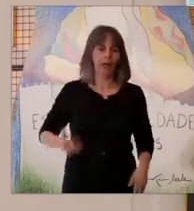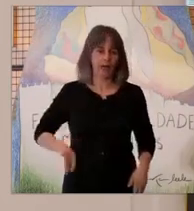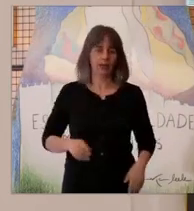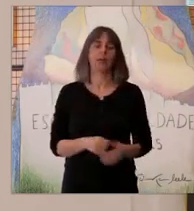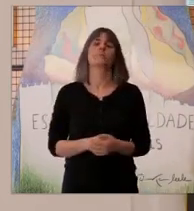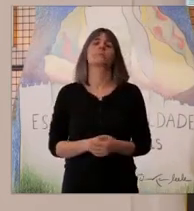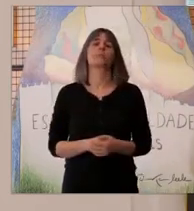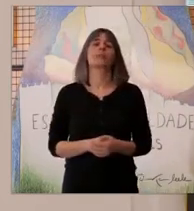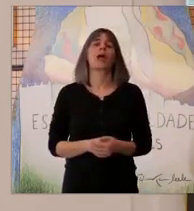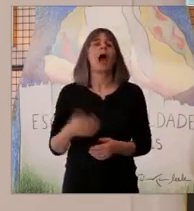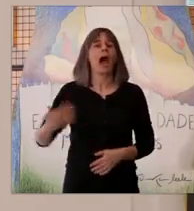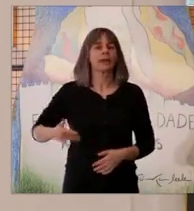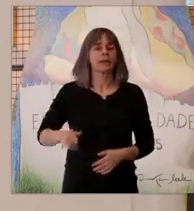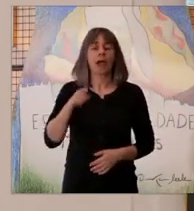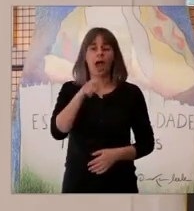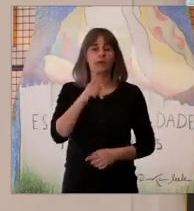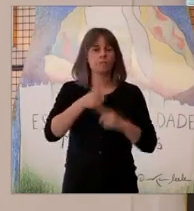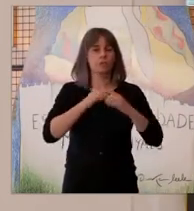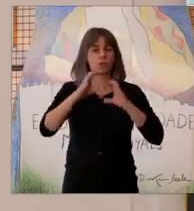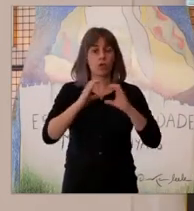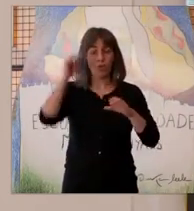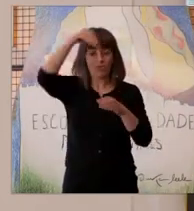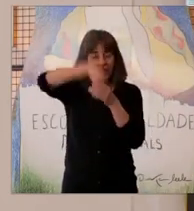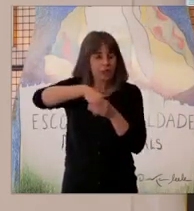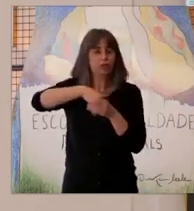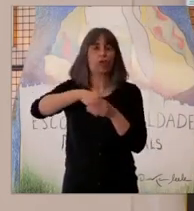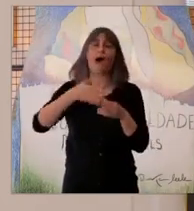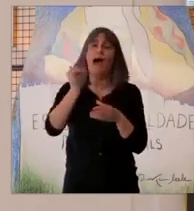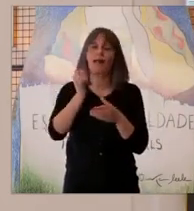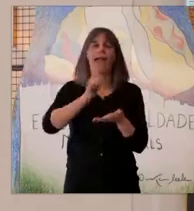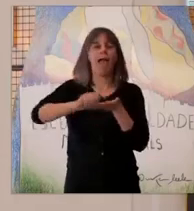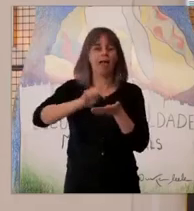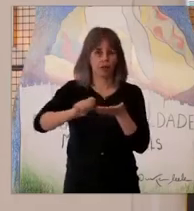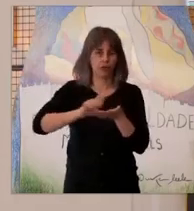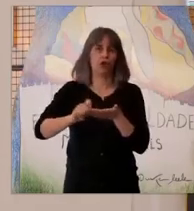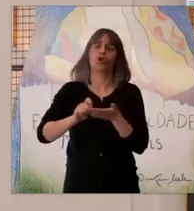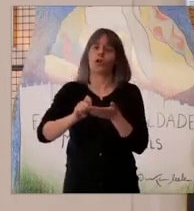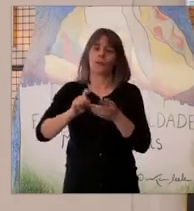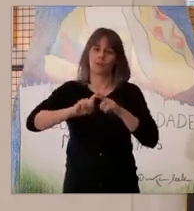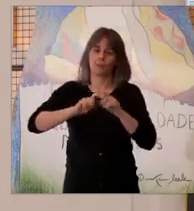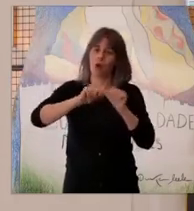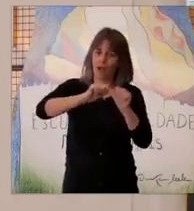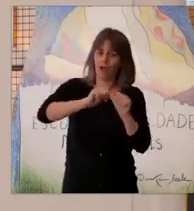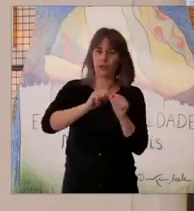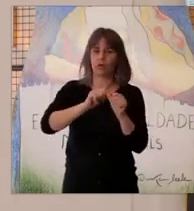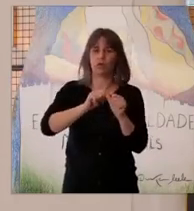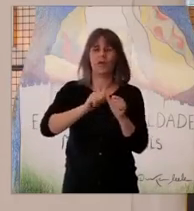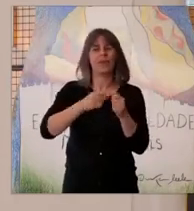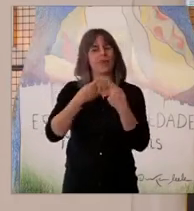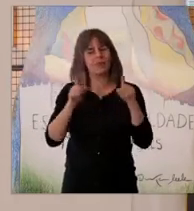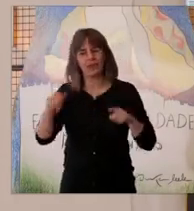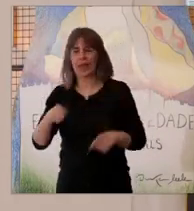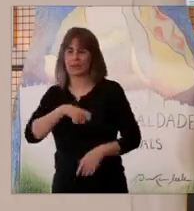casi todos los grandes medios tienen una editora de género una editora de género que no es como en España que la mayoría son mujeres que